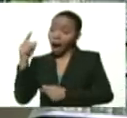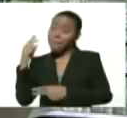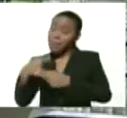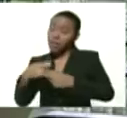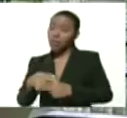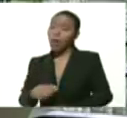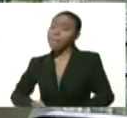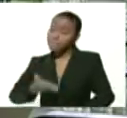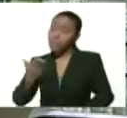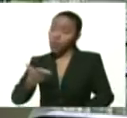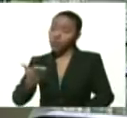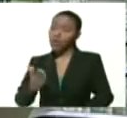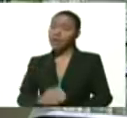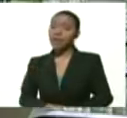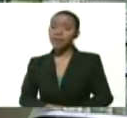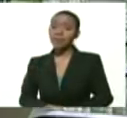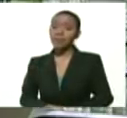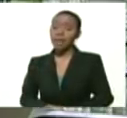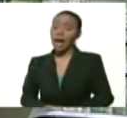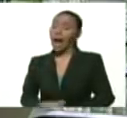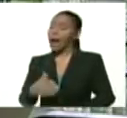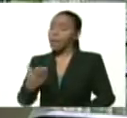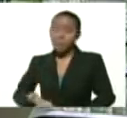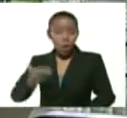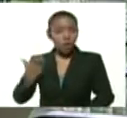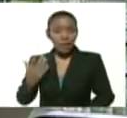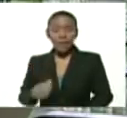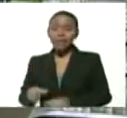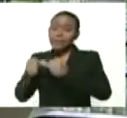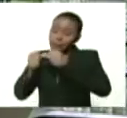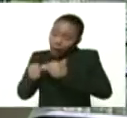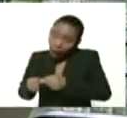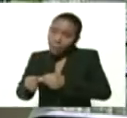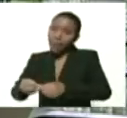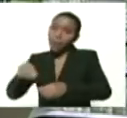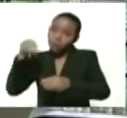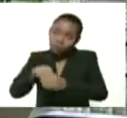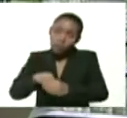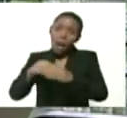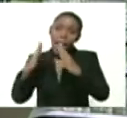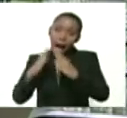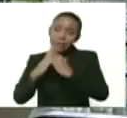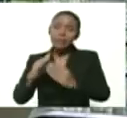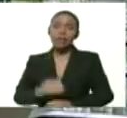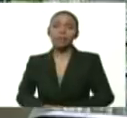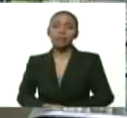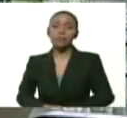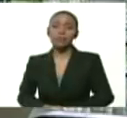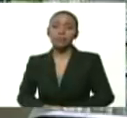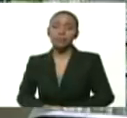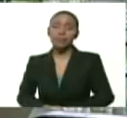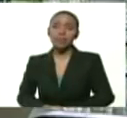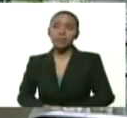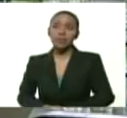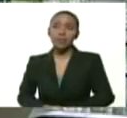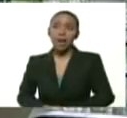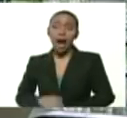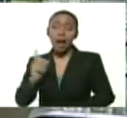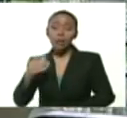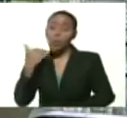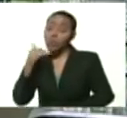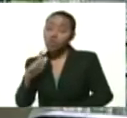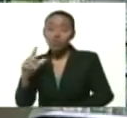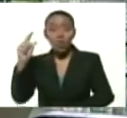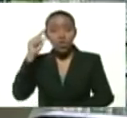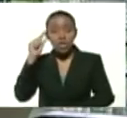muy importante, es trascendental que nos quedemos en la casa. En cuanto a estos próximos días